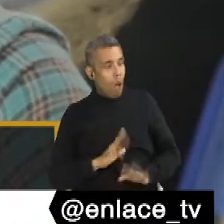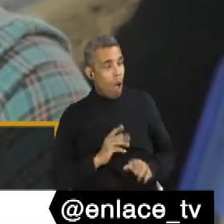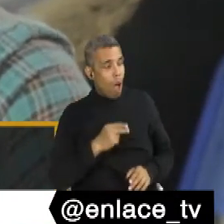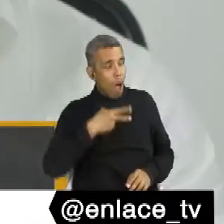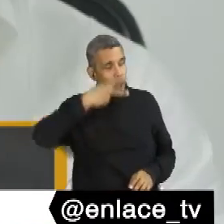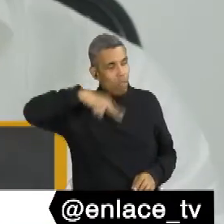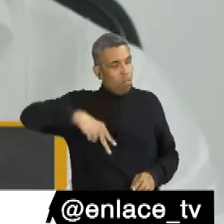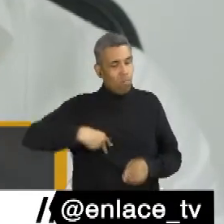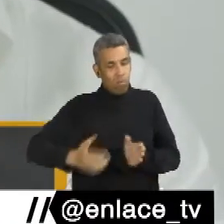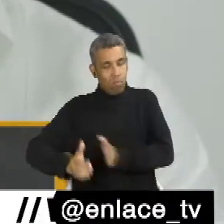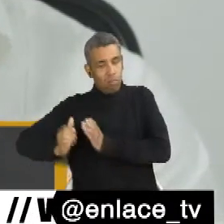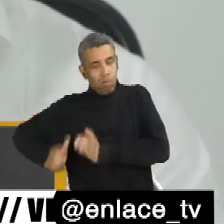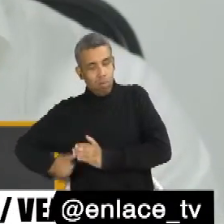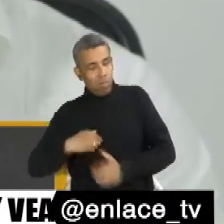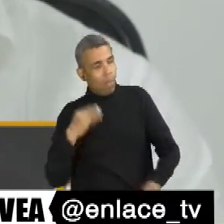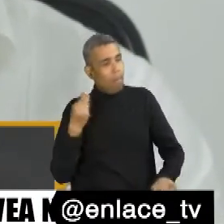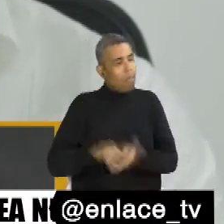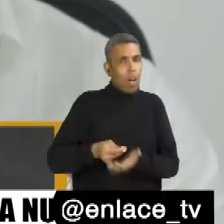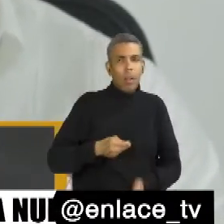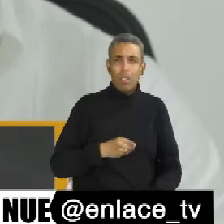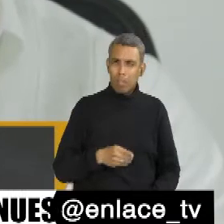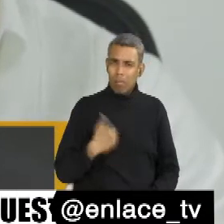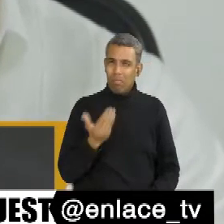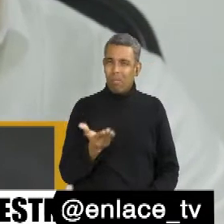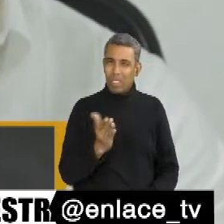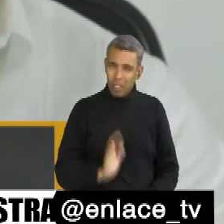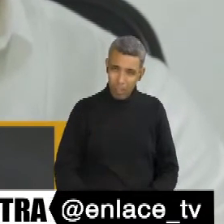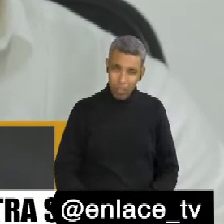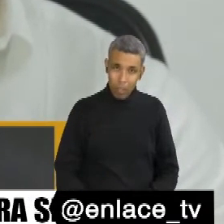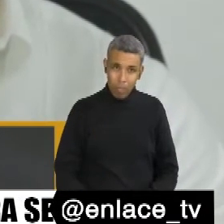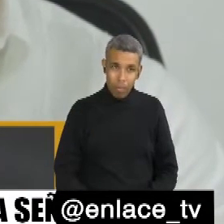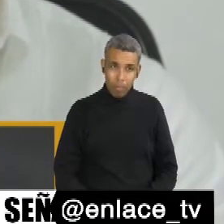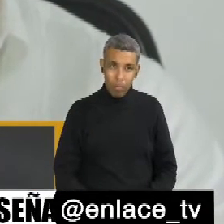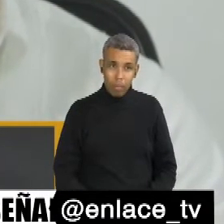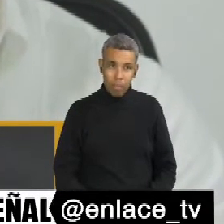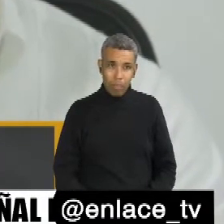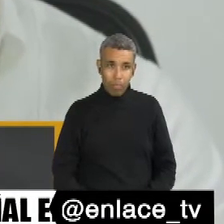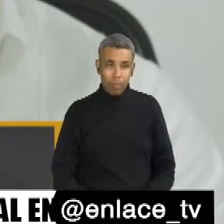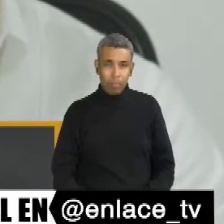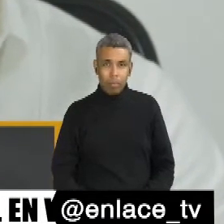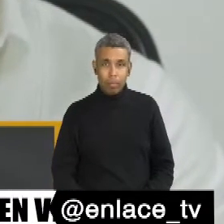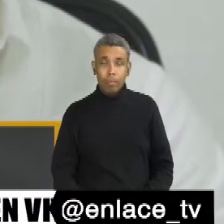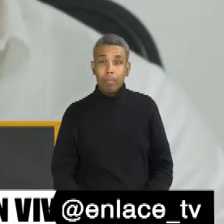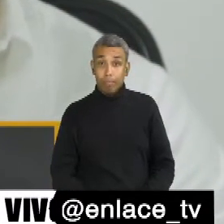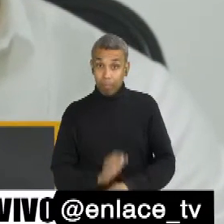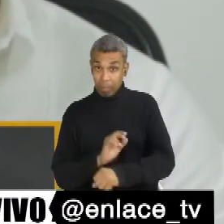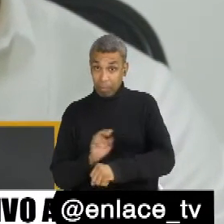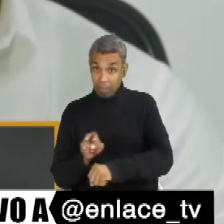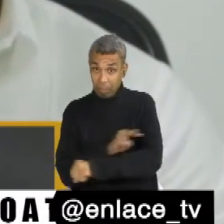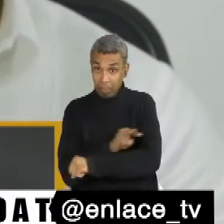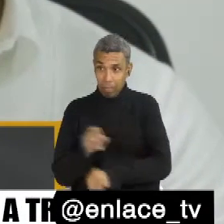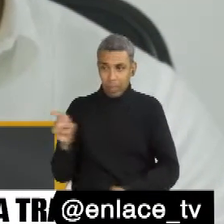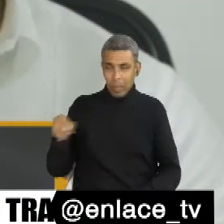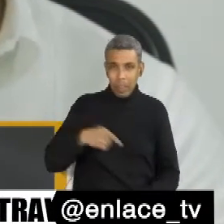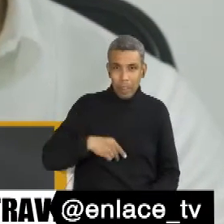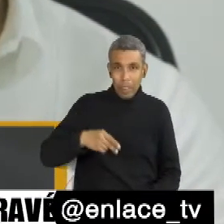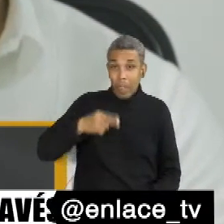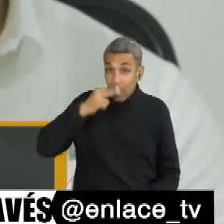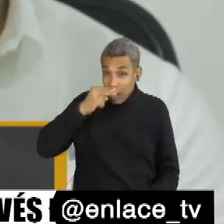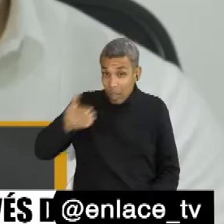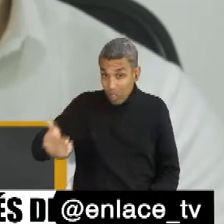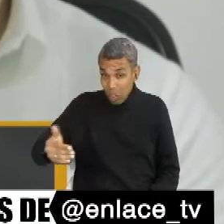San Rafael. Estamos trabajando en el caso de la niña Emi Alessandra porque es una bebé que ha sido